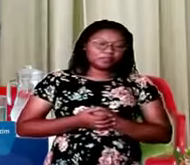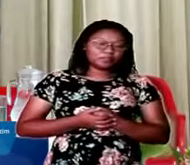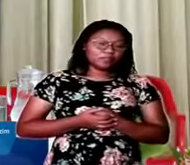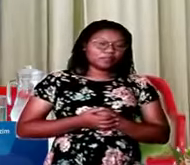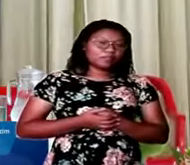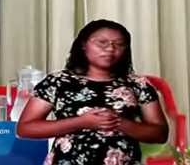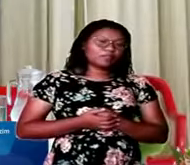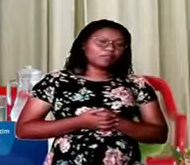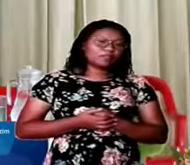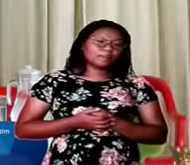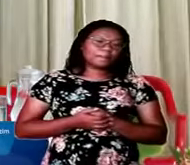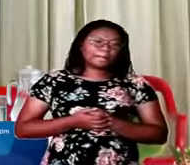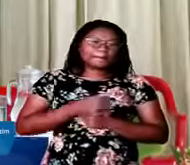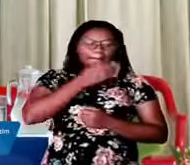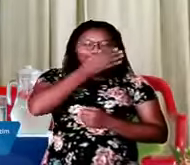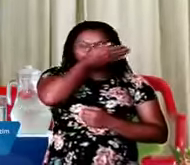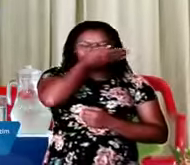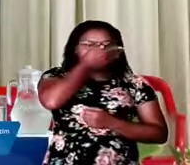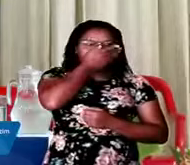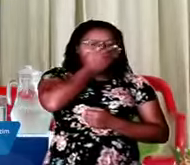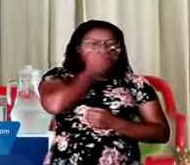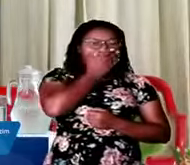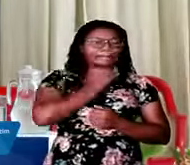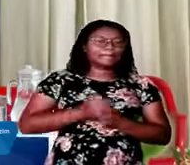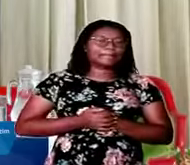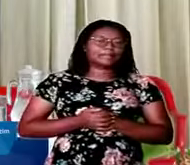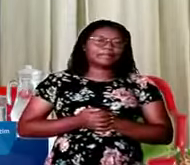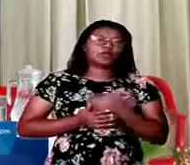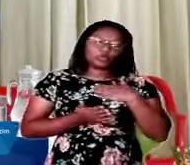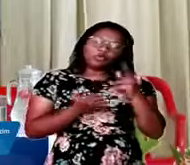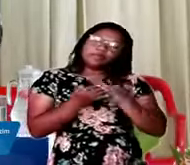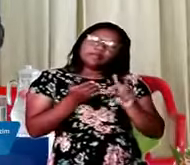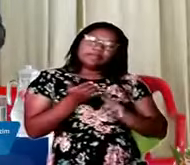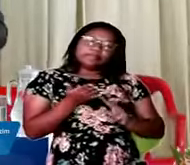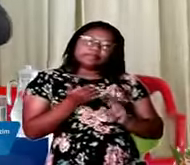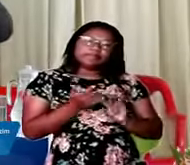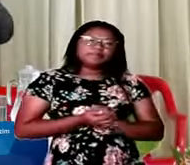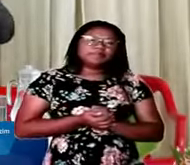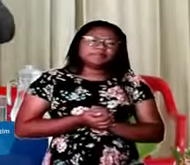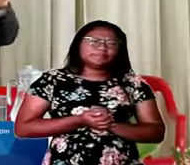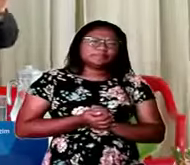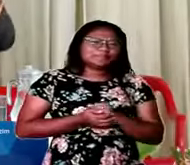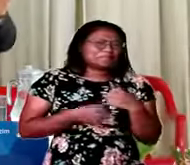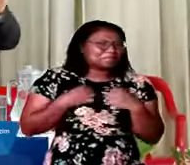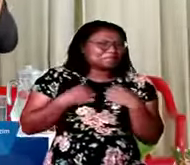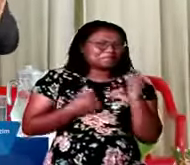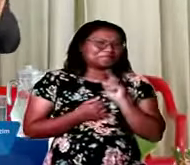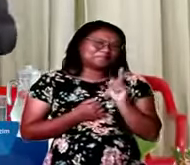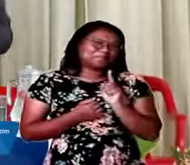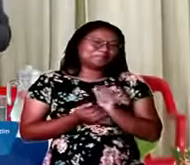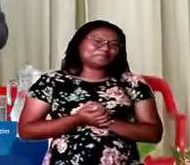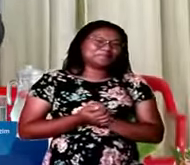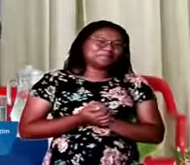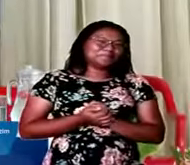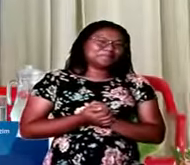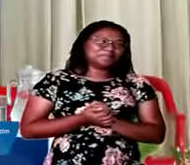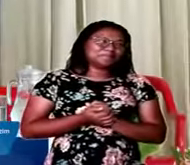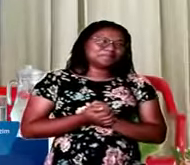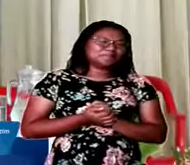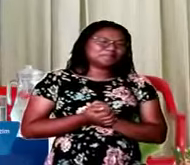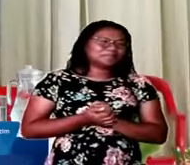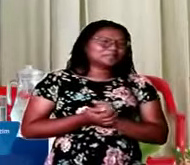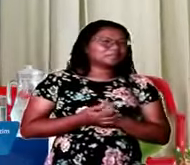Dice así, en los que he leído, porque ahora vamos a ver es otro para base. Así que no se asusten, que de todas maneras antes de mediodía salimos.